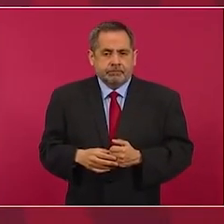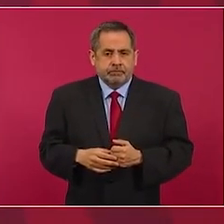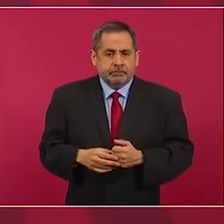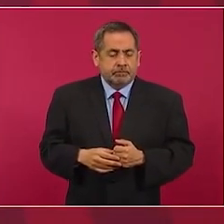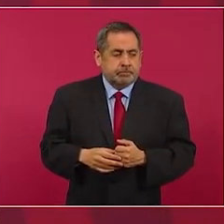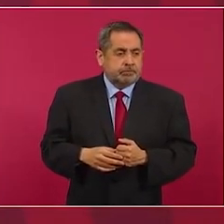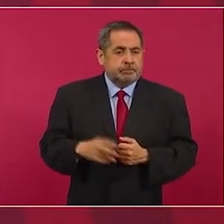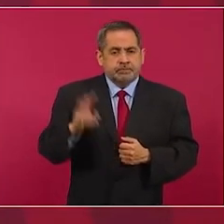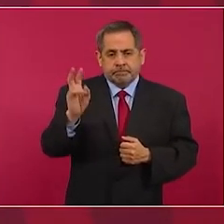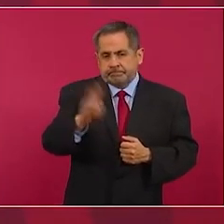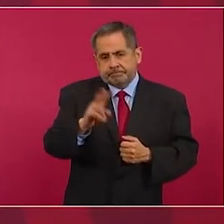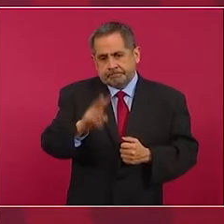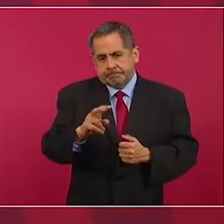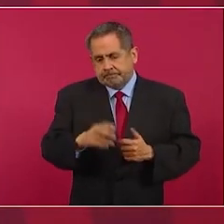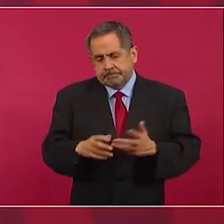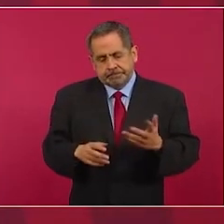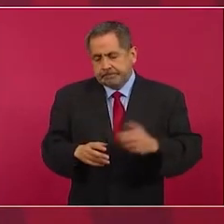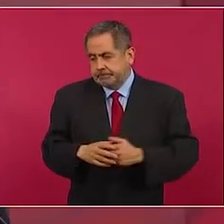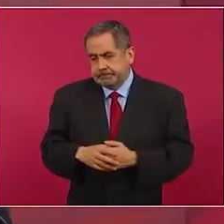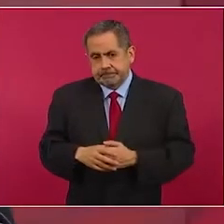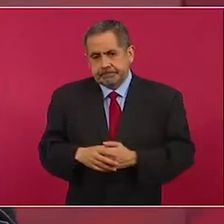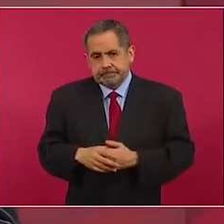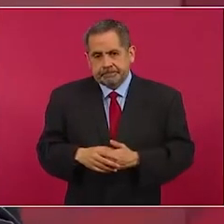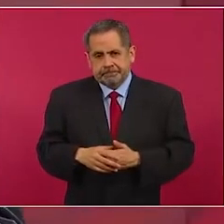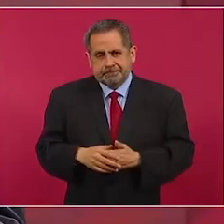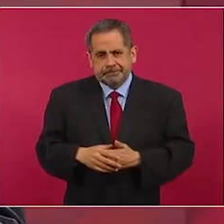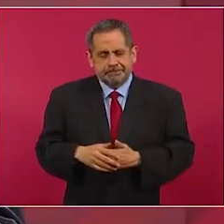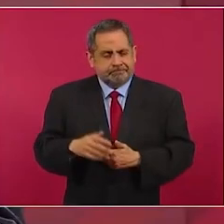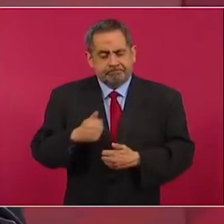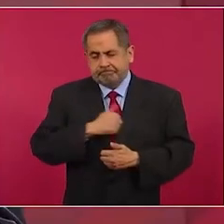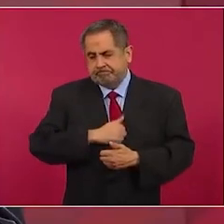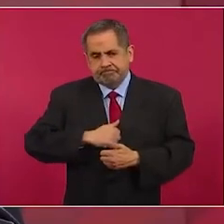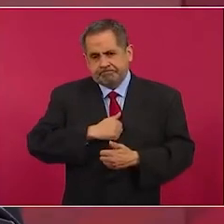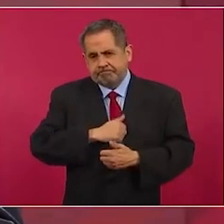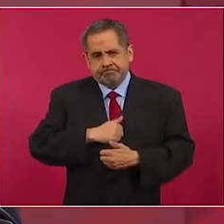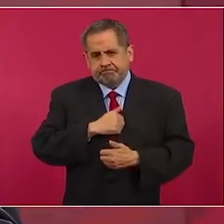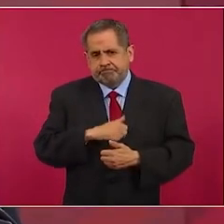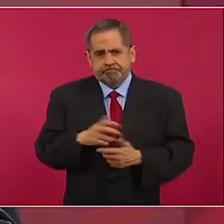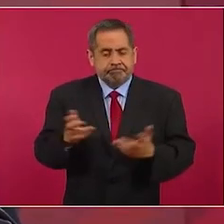muy desagradable, ¿no?, este encuentro que